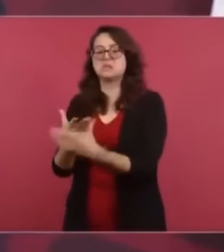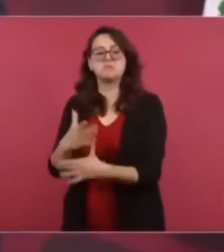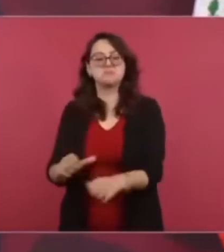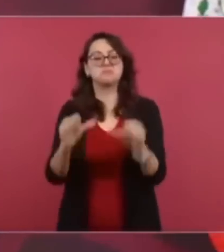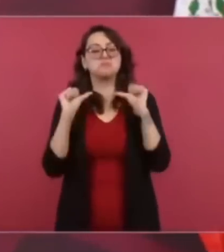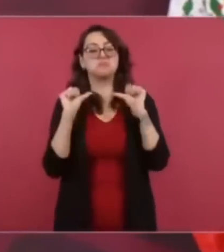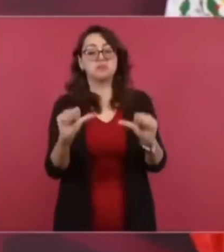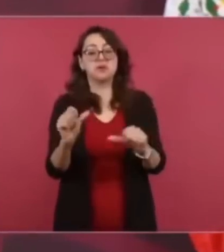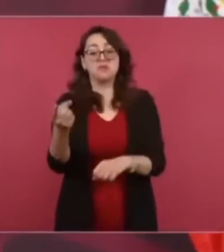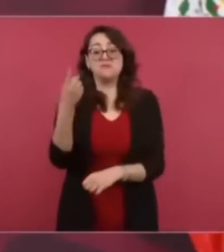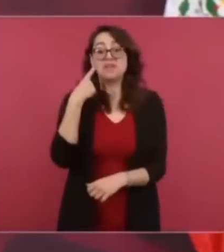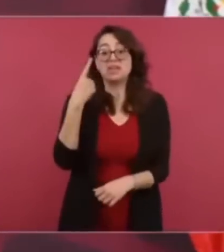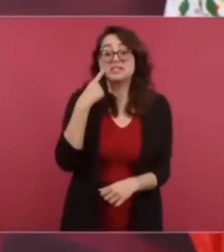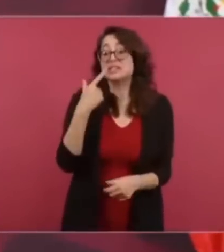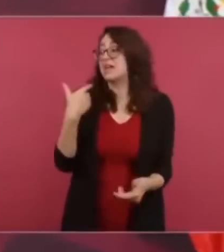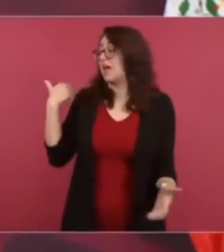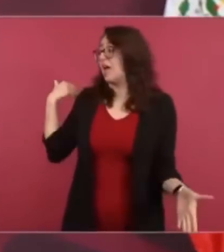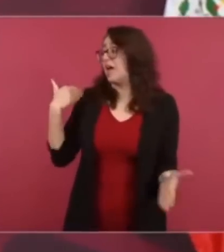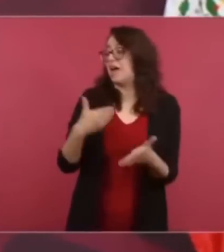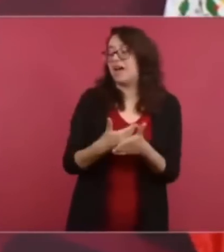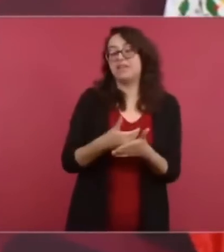dejado en libertad